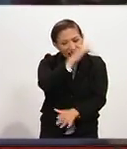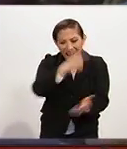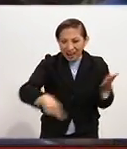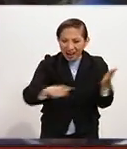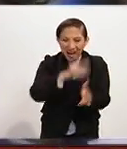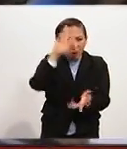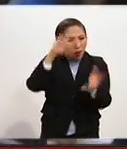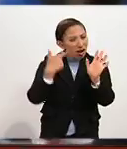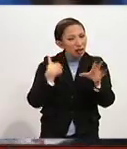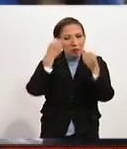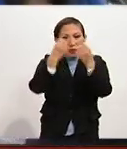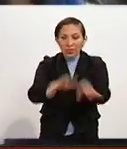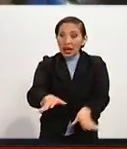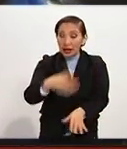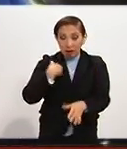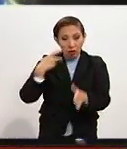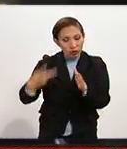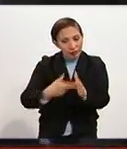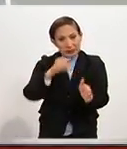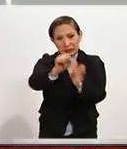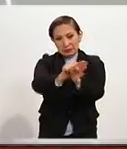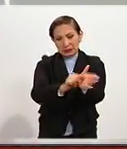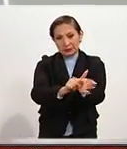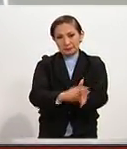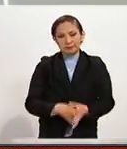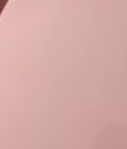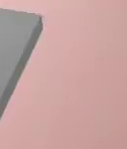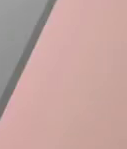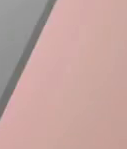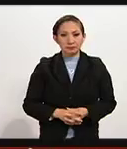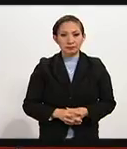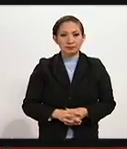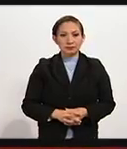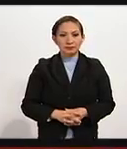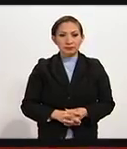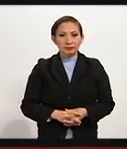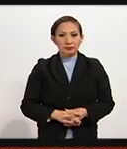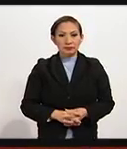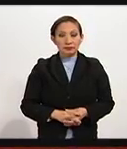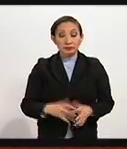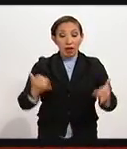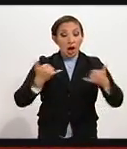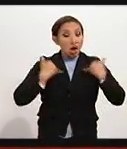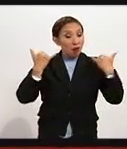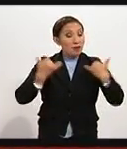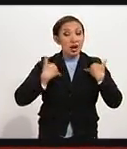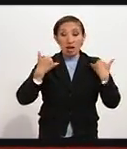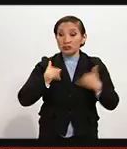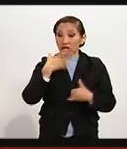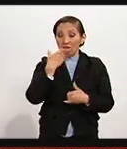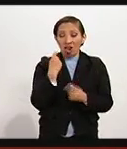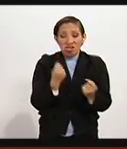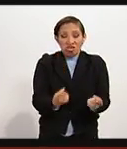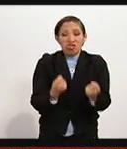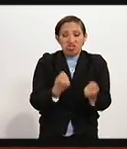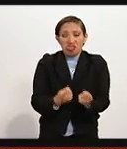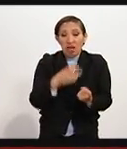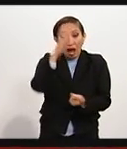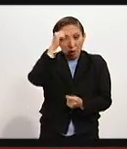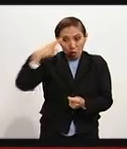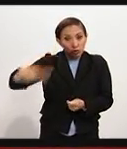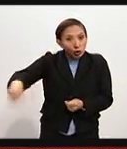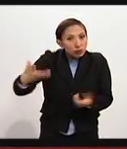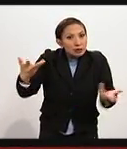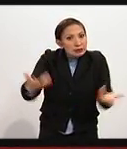levantar el paro y no perder, insiste, el semestre. los jóvenes que no han cumplido con el acuerdo que